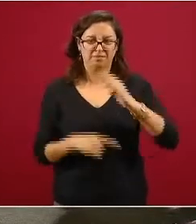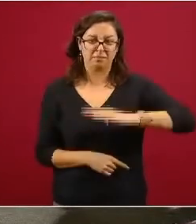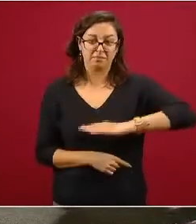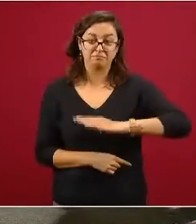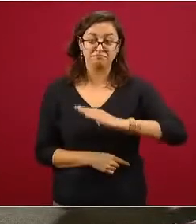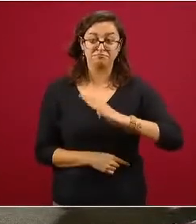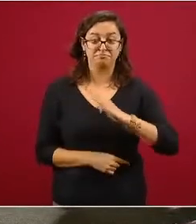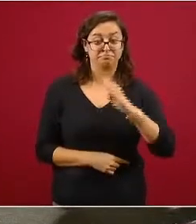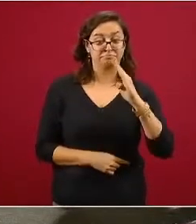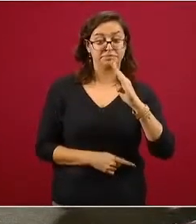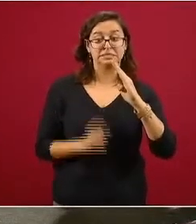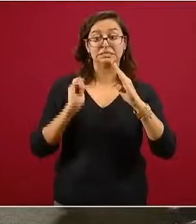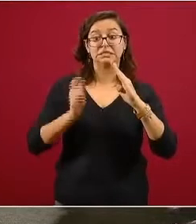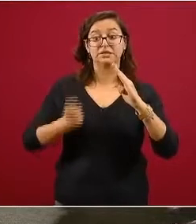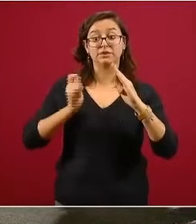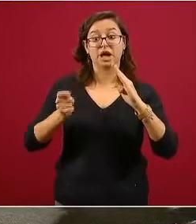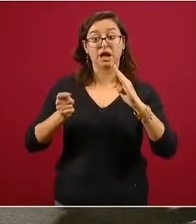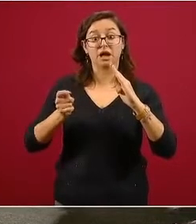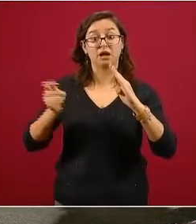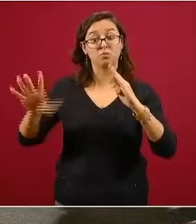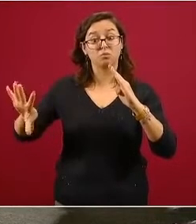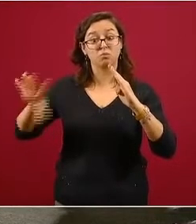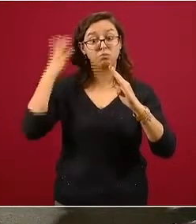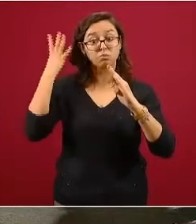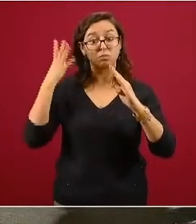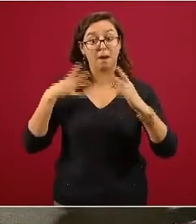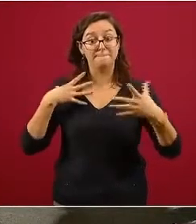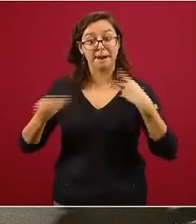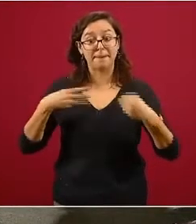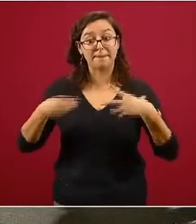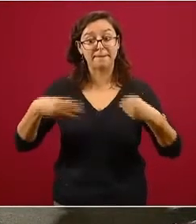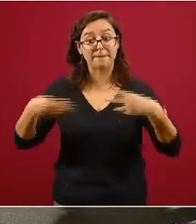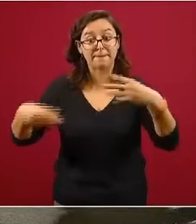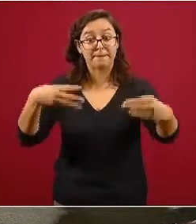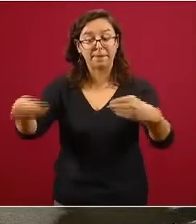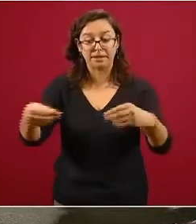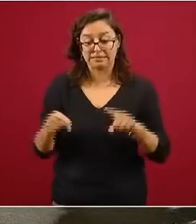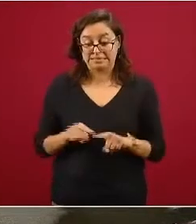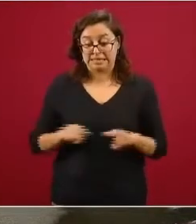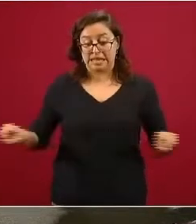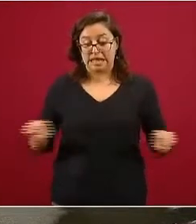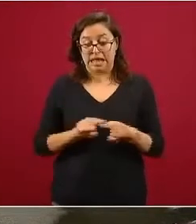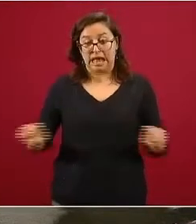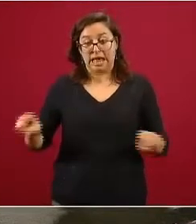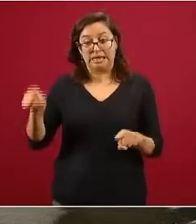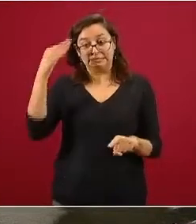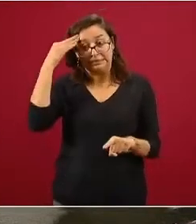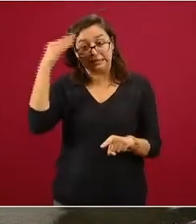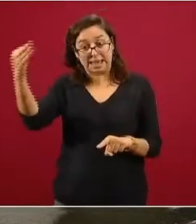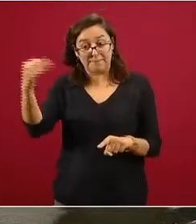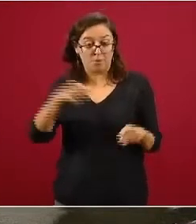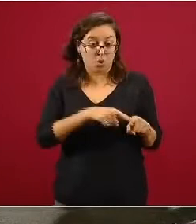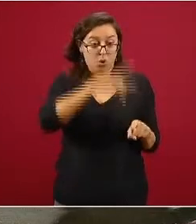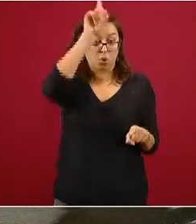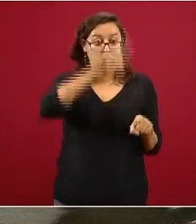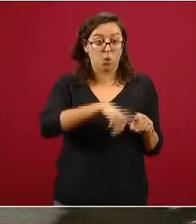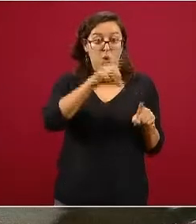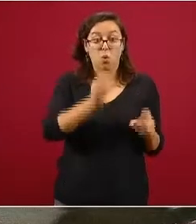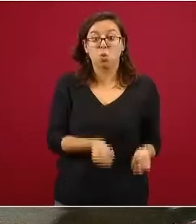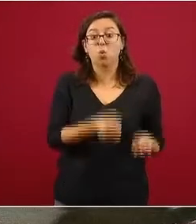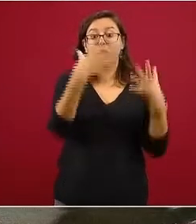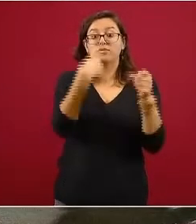es la velocidad a la que va aumentando la epidemia, porque esto es el tiempo y esto es la cantidad de casos por millón de